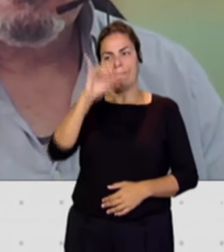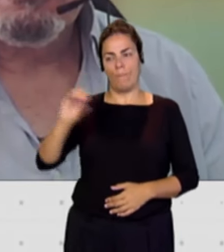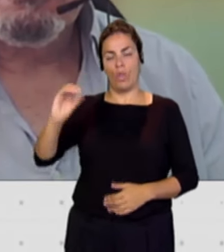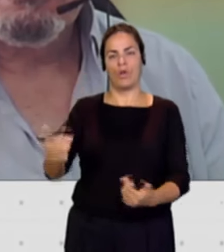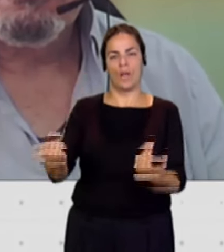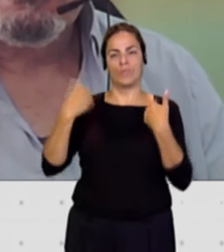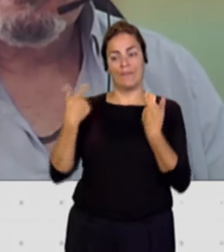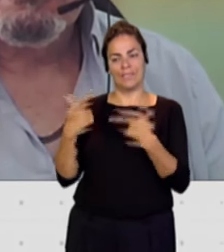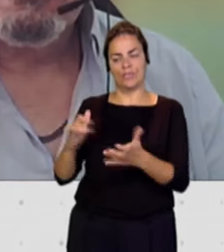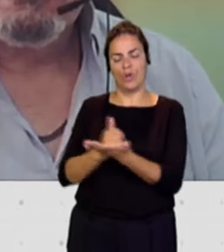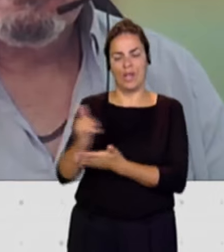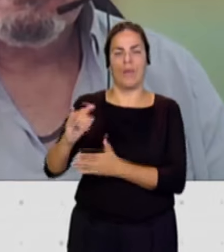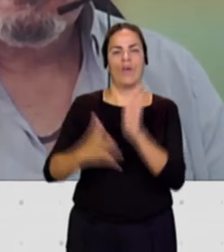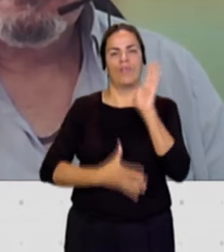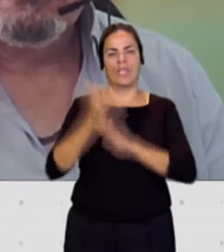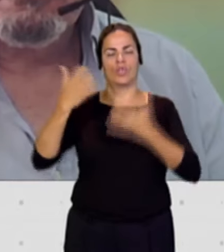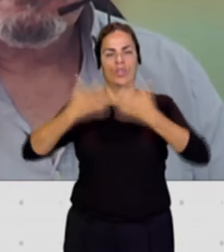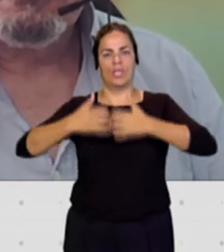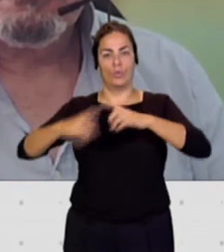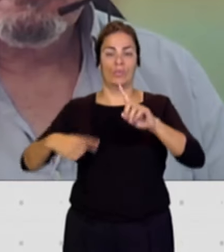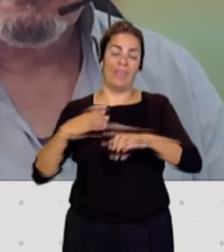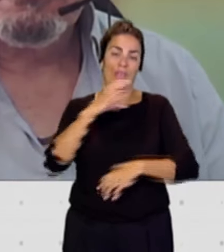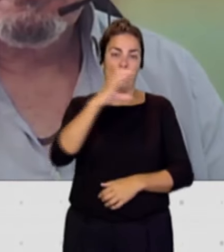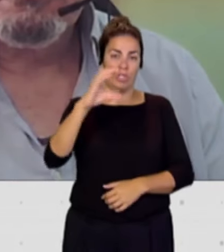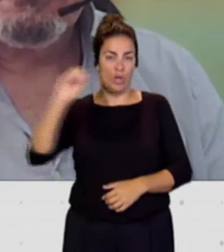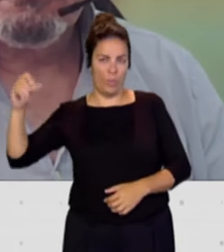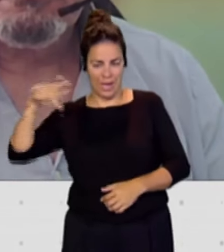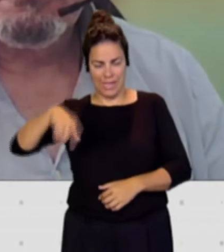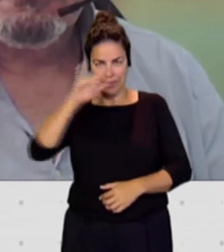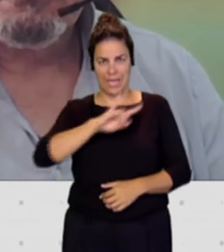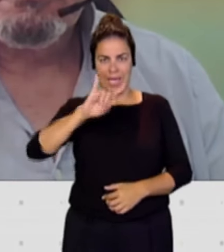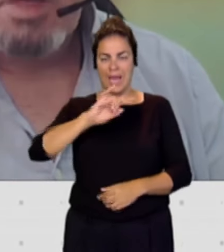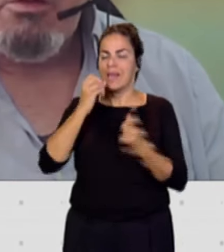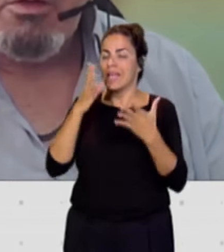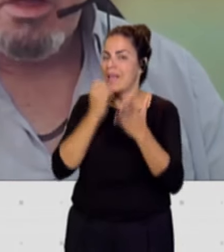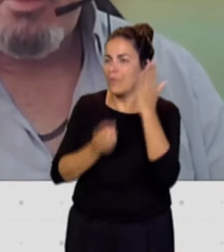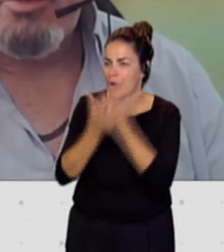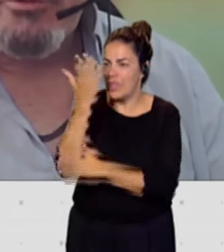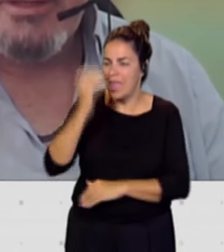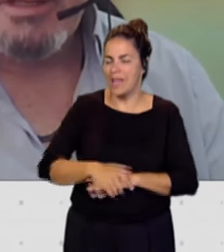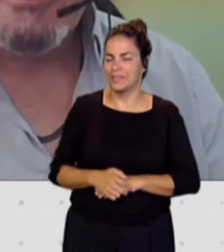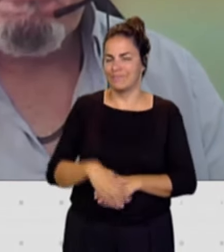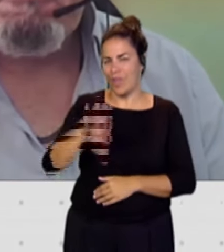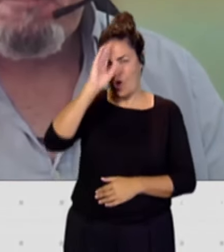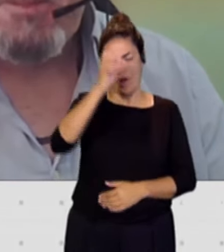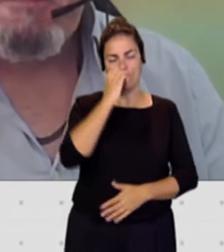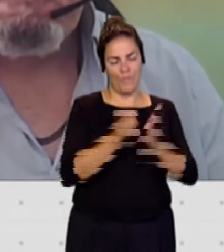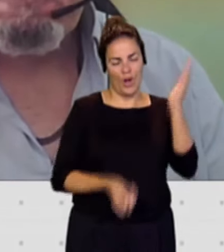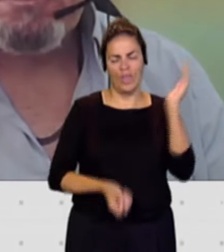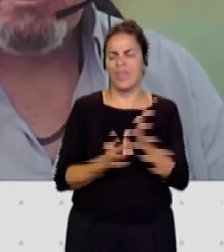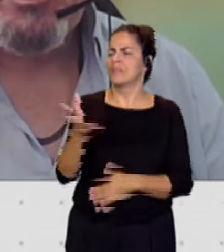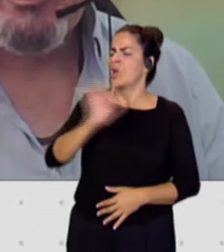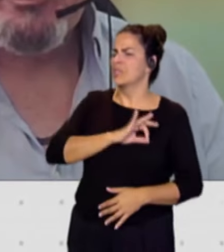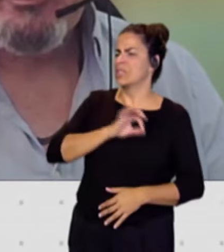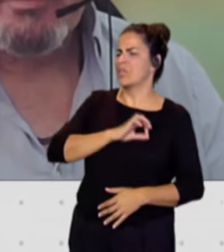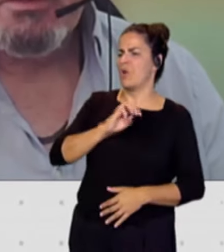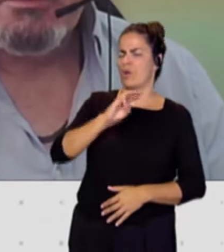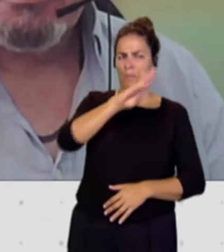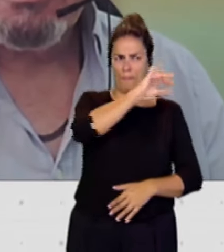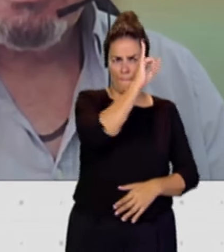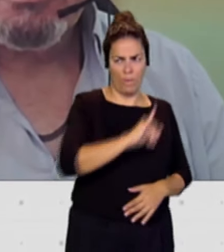la feder ación de industria de comisiones obreras aquí en Canarias qué tal Muy buenos días Hola Muy buenos días bueno señor p hago la misma pregunta